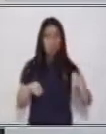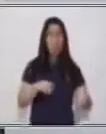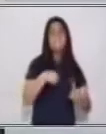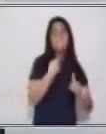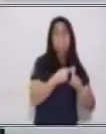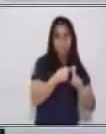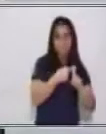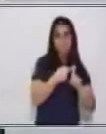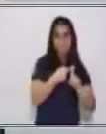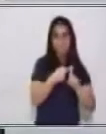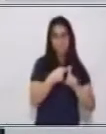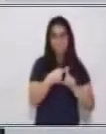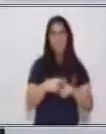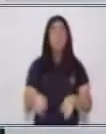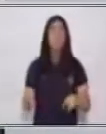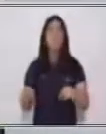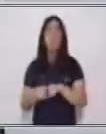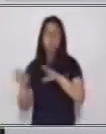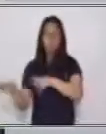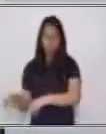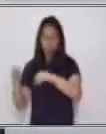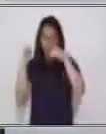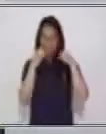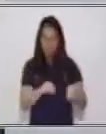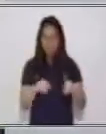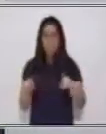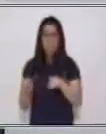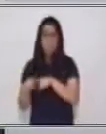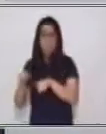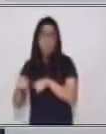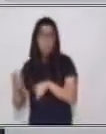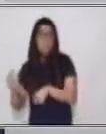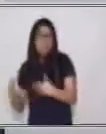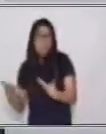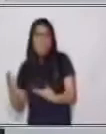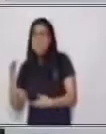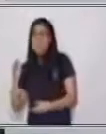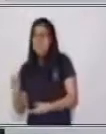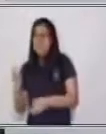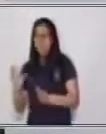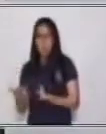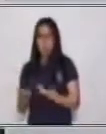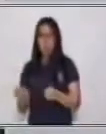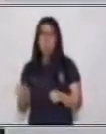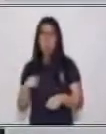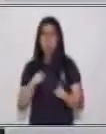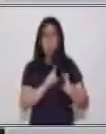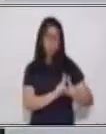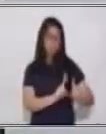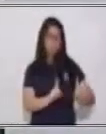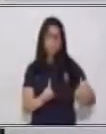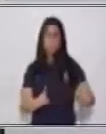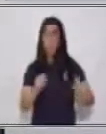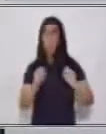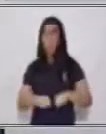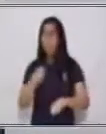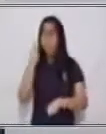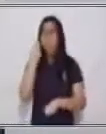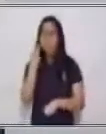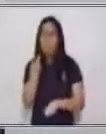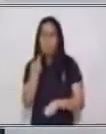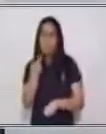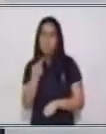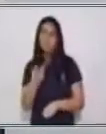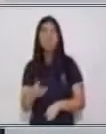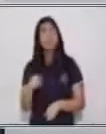iguales. Tienen coeficiente 1 y el mismo positivo. ¿Qué sucede cuando A y B son iguales? Pues en las características dice,